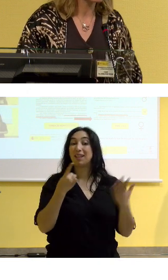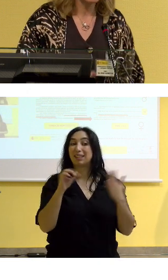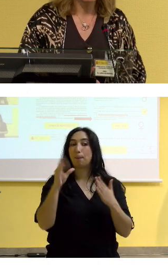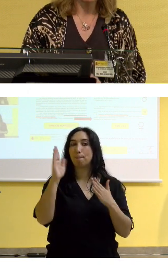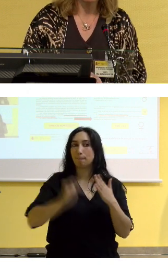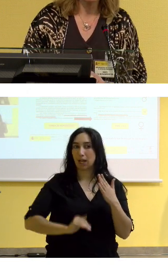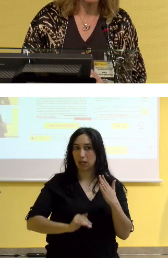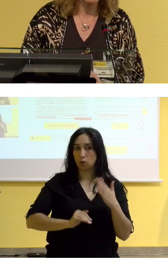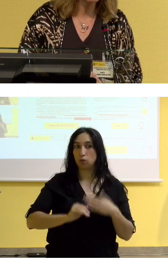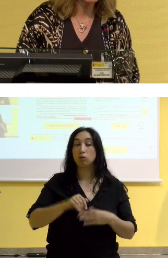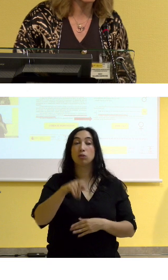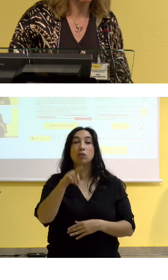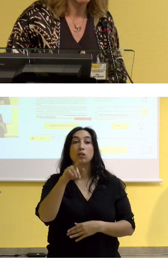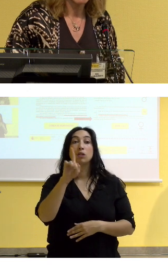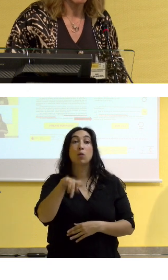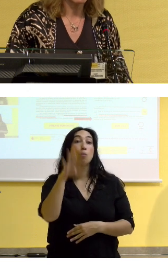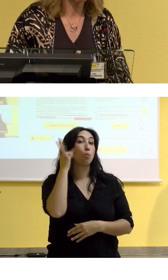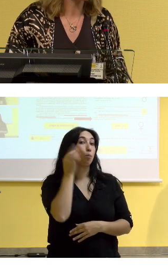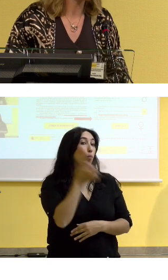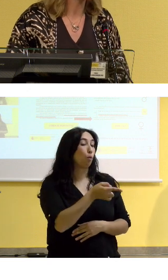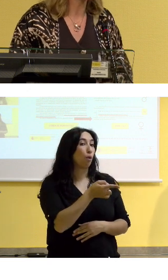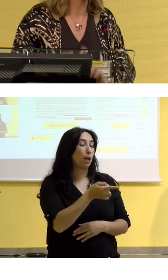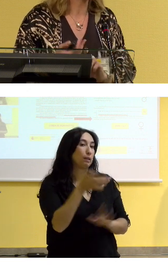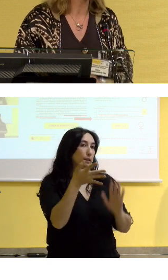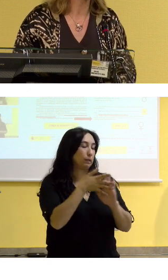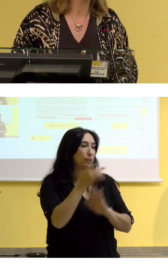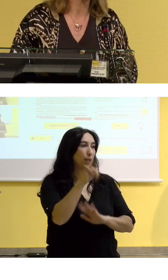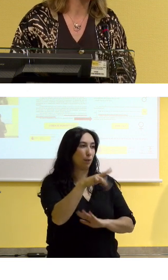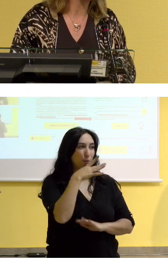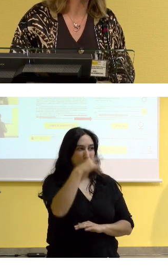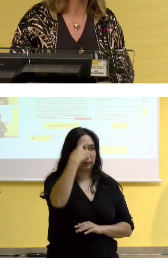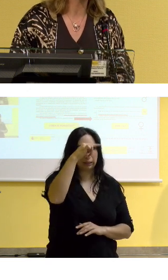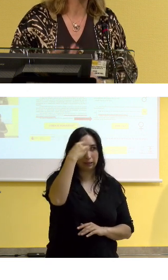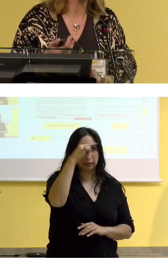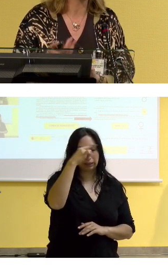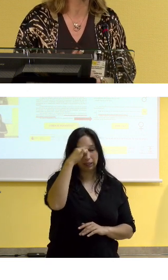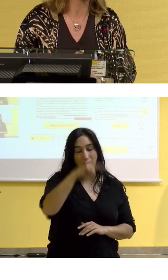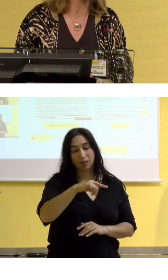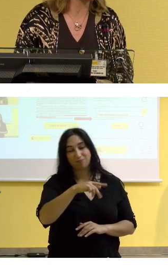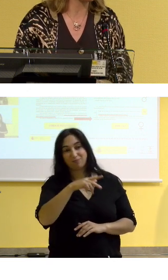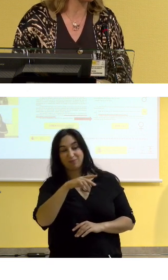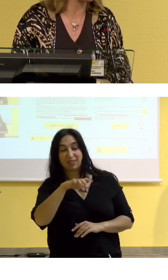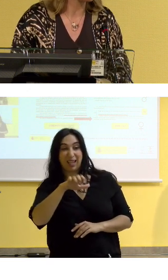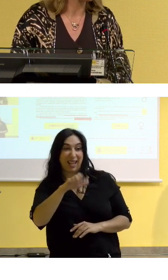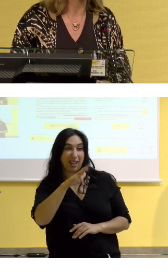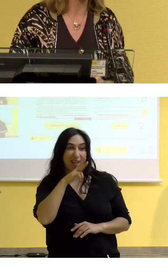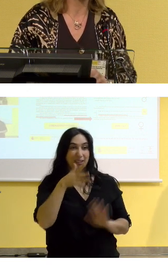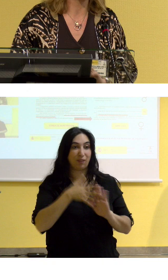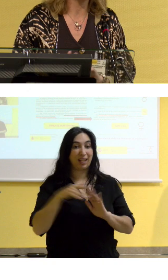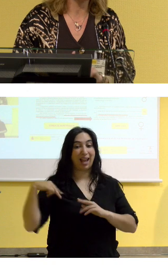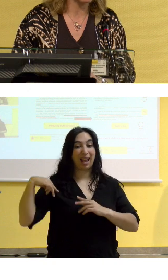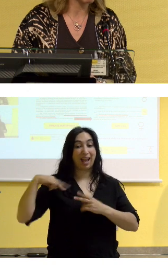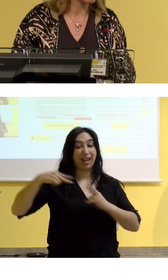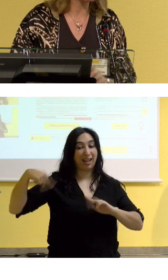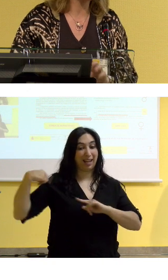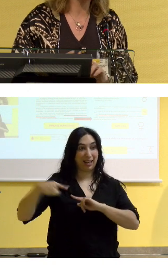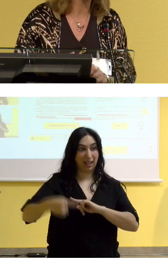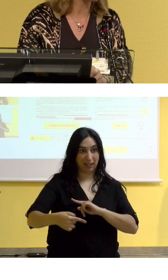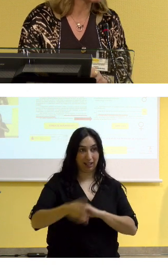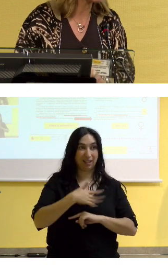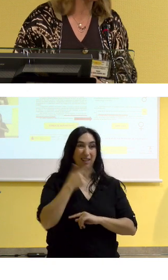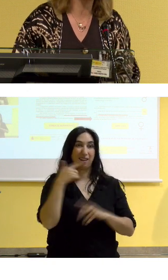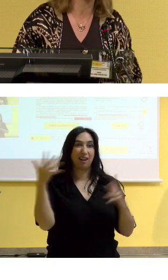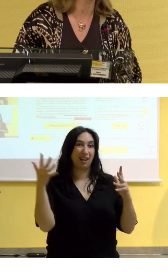años. Y en cuanto a la mujer, os explico esto porque ya sabemos que el Huntington es una enfermedad genética, ¿vale? Grave, que no